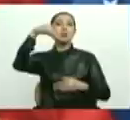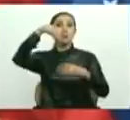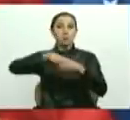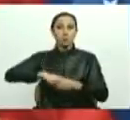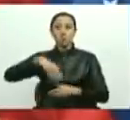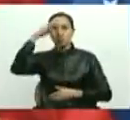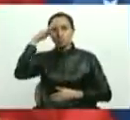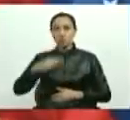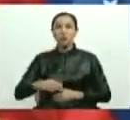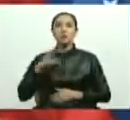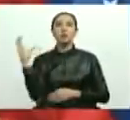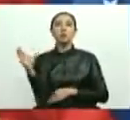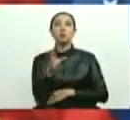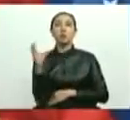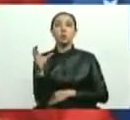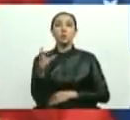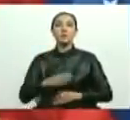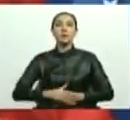extranjera.